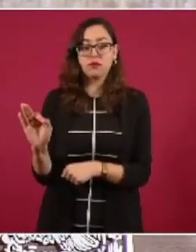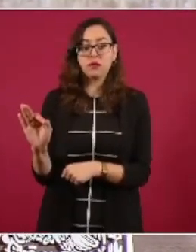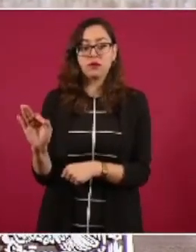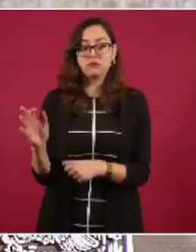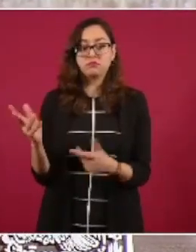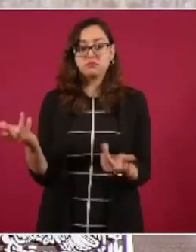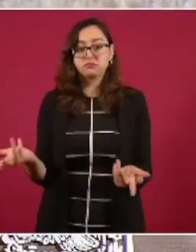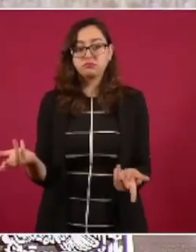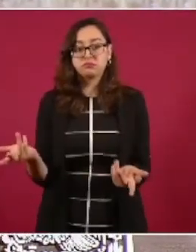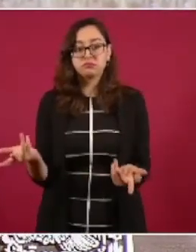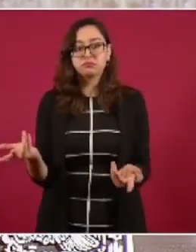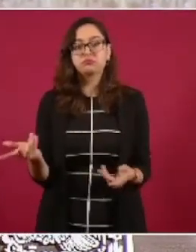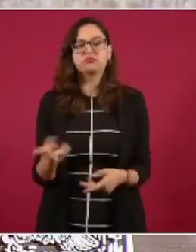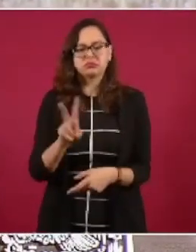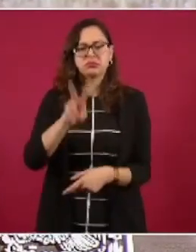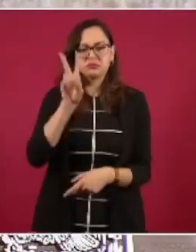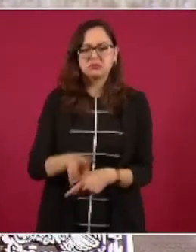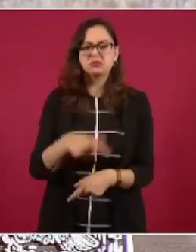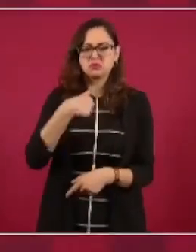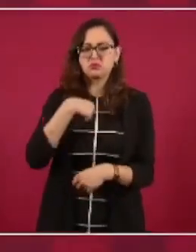que los respeto mucho,